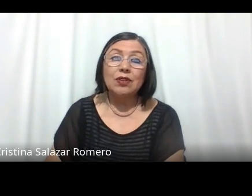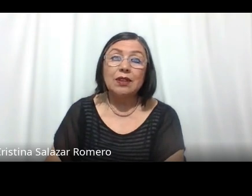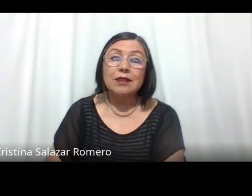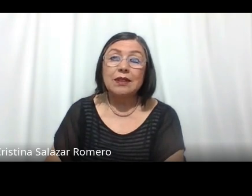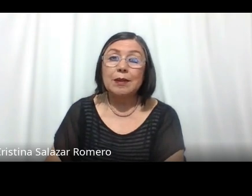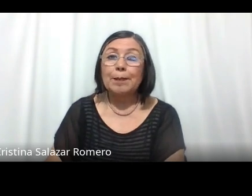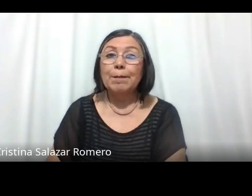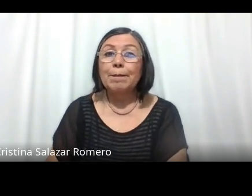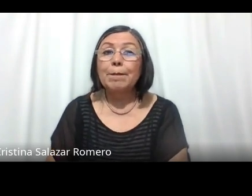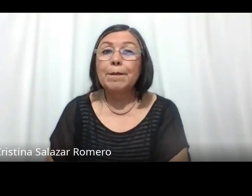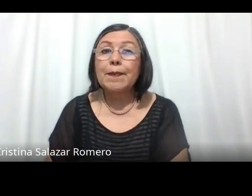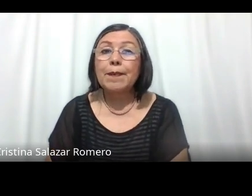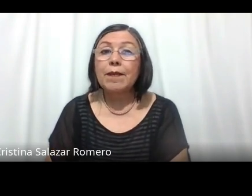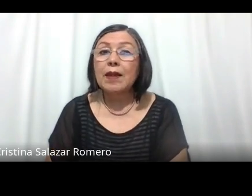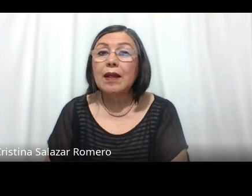nosotros